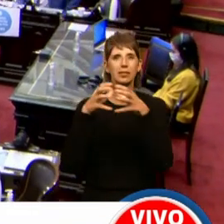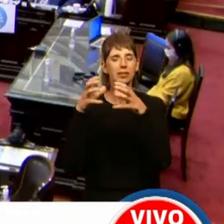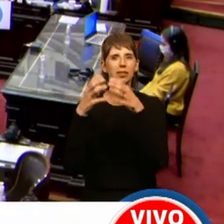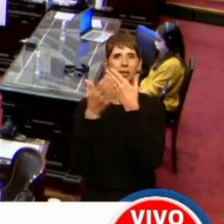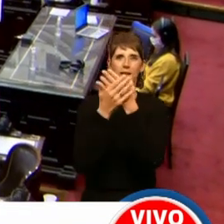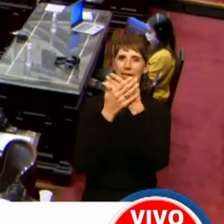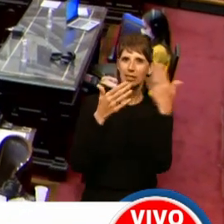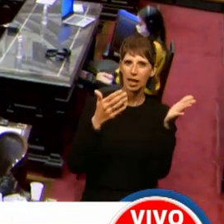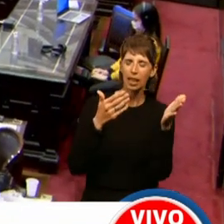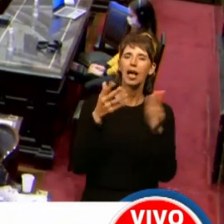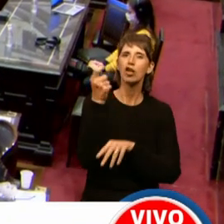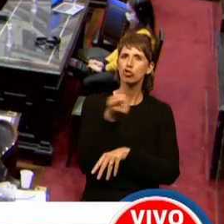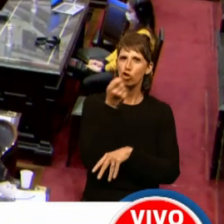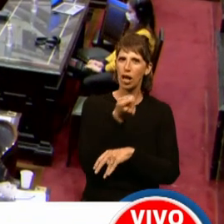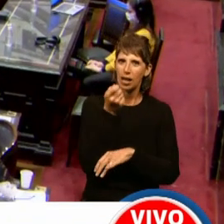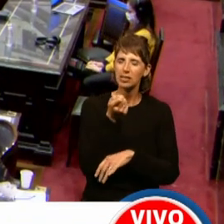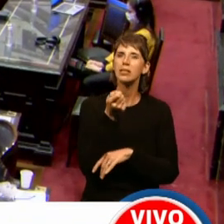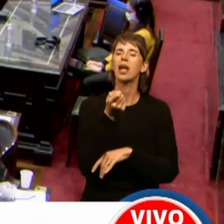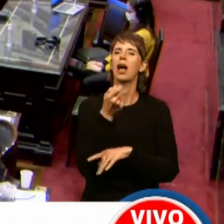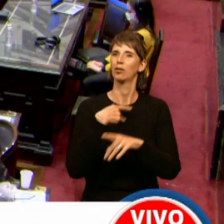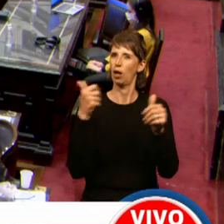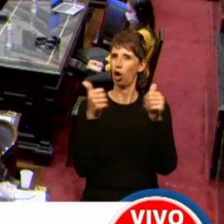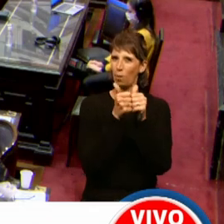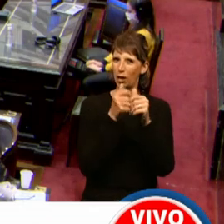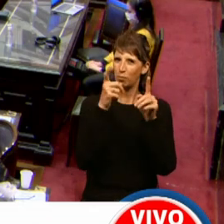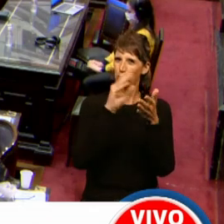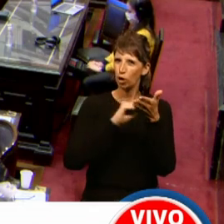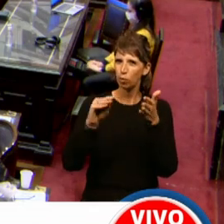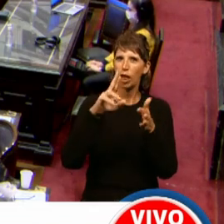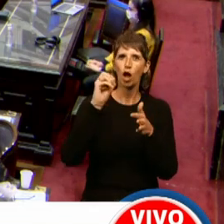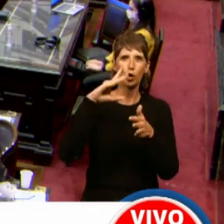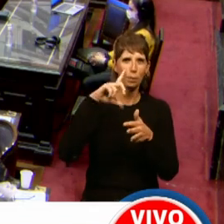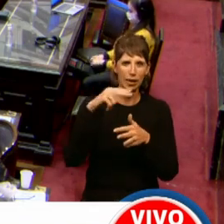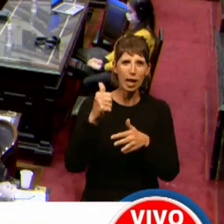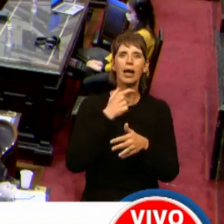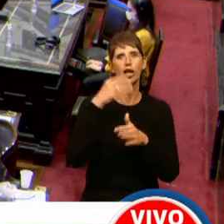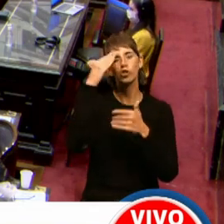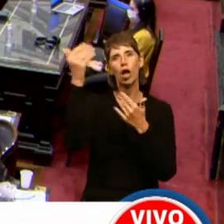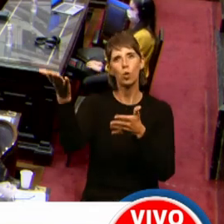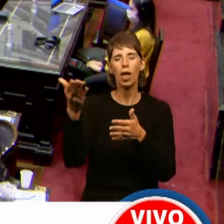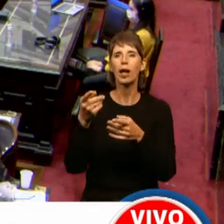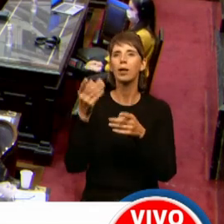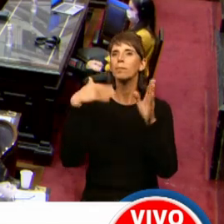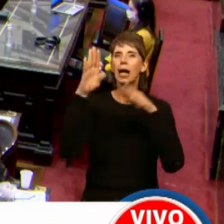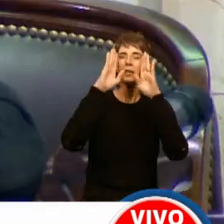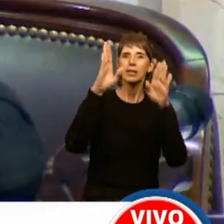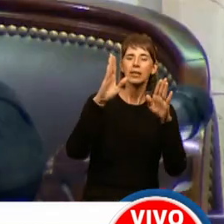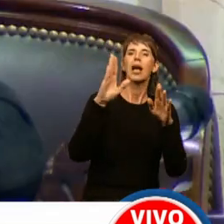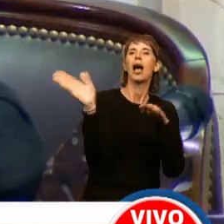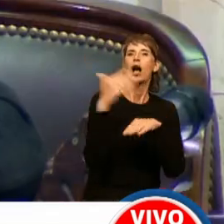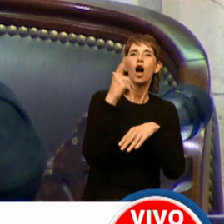parte y acompañando como nombraron a la diputada de romina queremos saludar en particular a las los y les